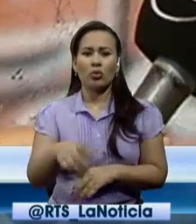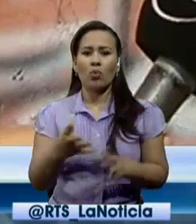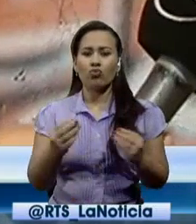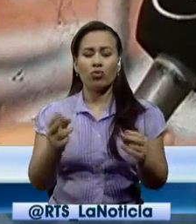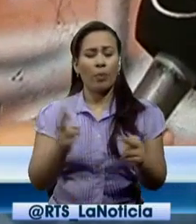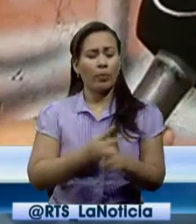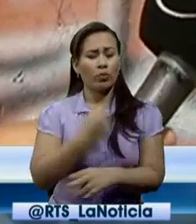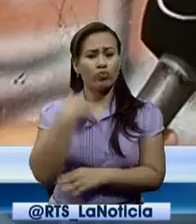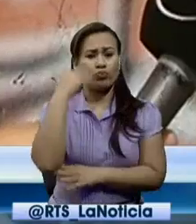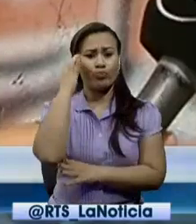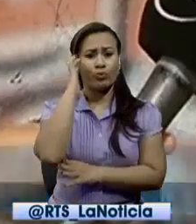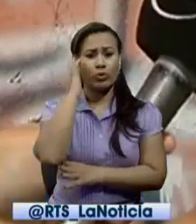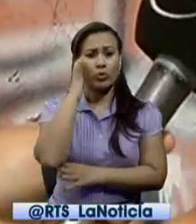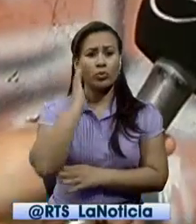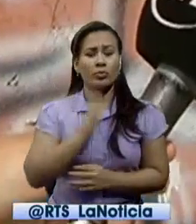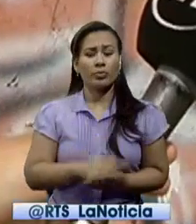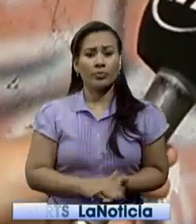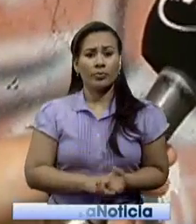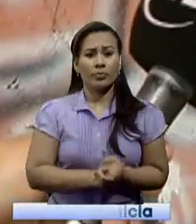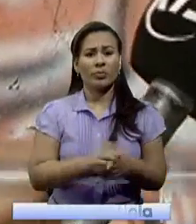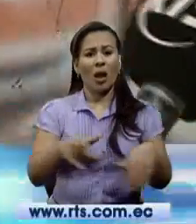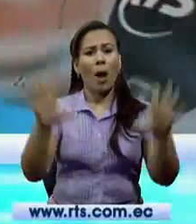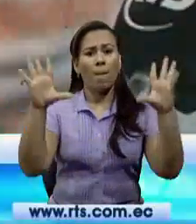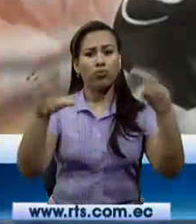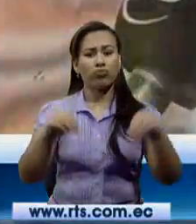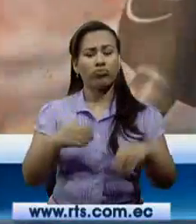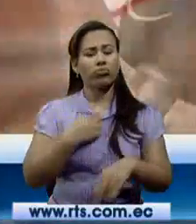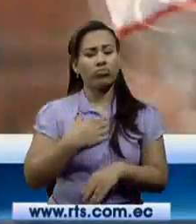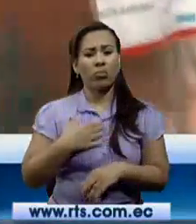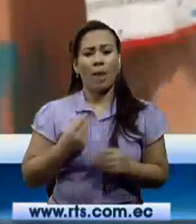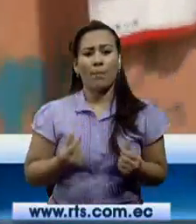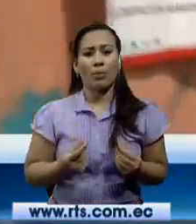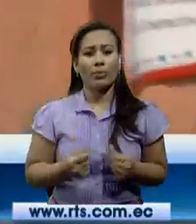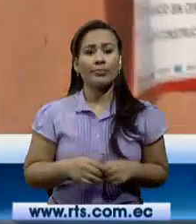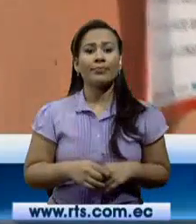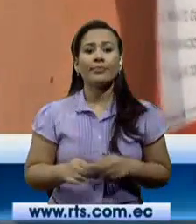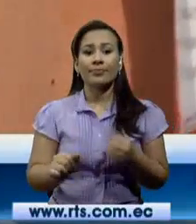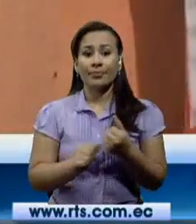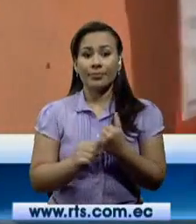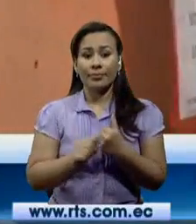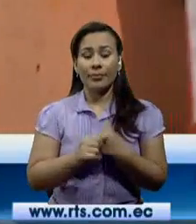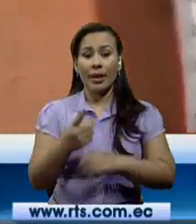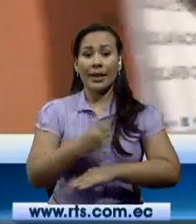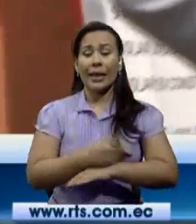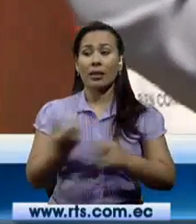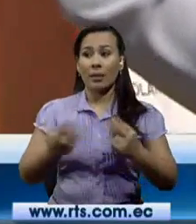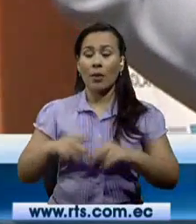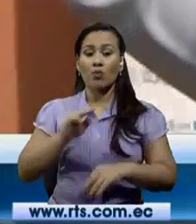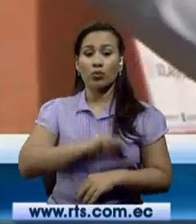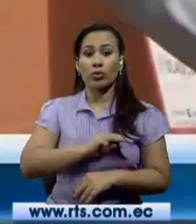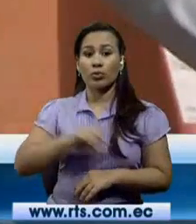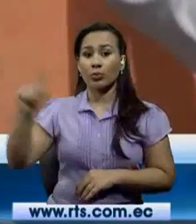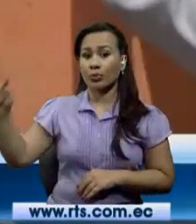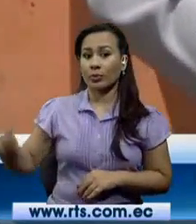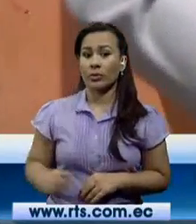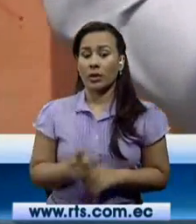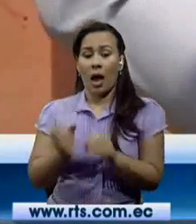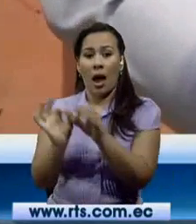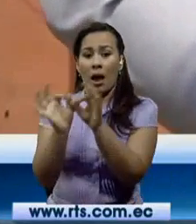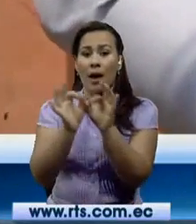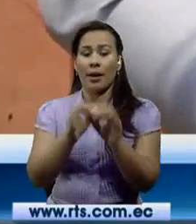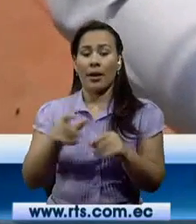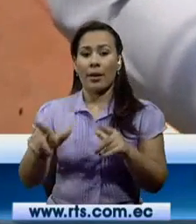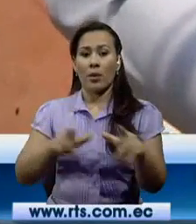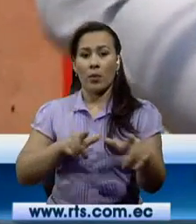nosotros estamos lo necesitado, que esto sea molido lo más pronto posible. En los próximos días, maquinaria municipal procederá a